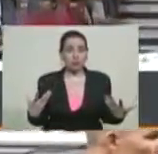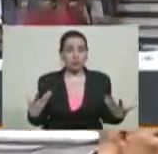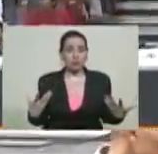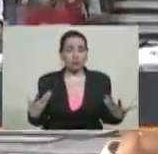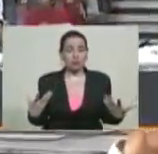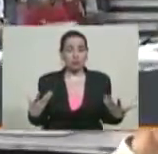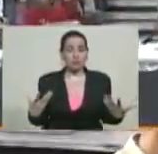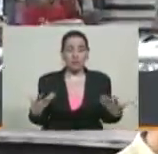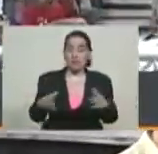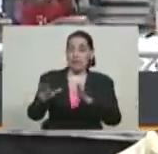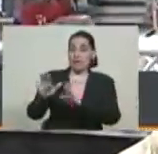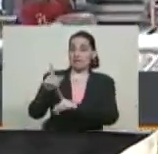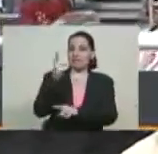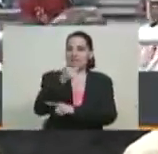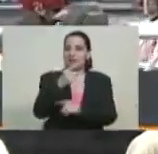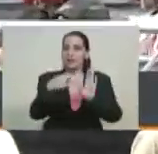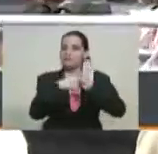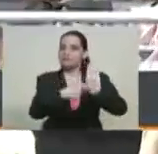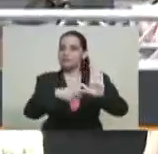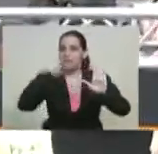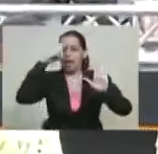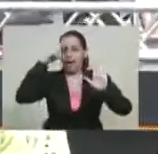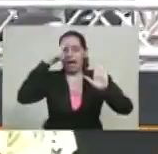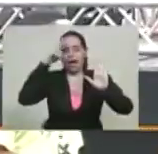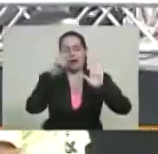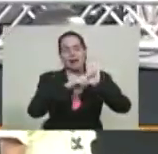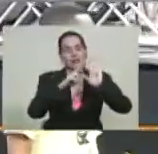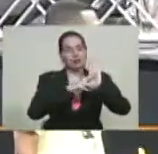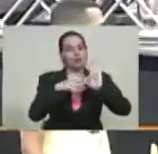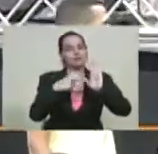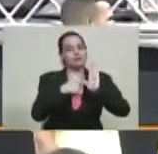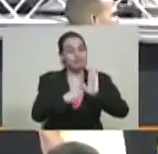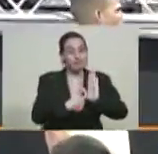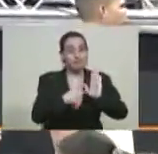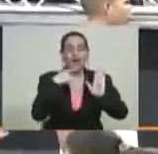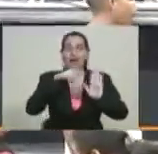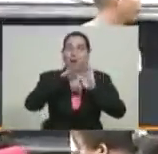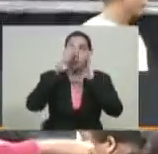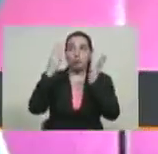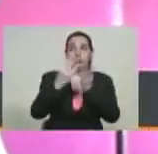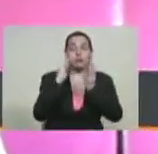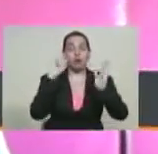y así debe ser reconocido, y es reconocido en el mundo,